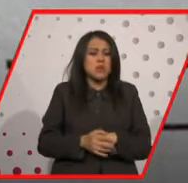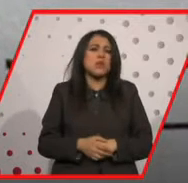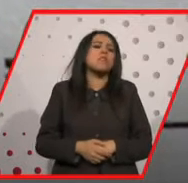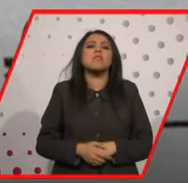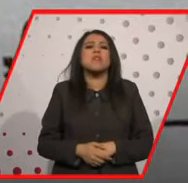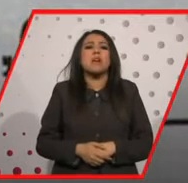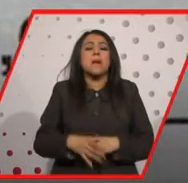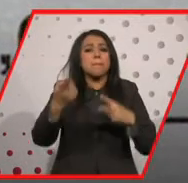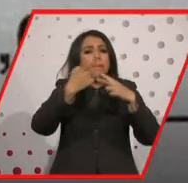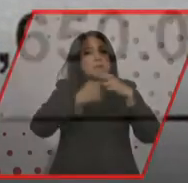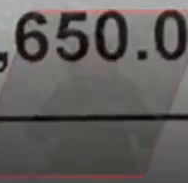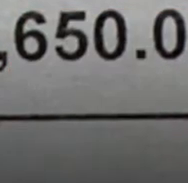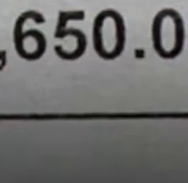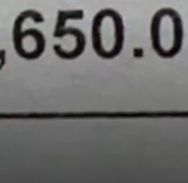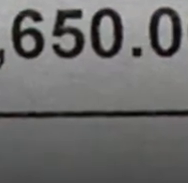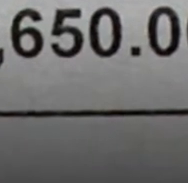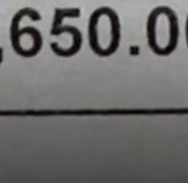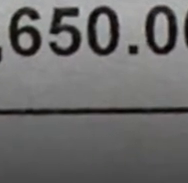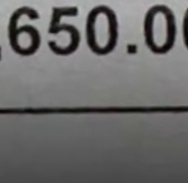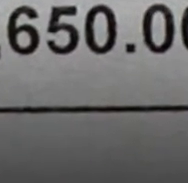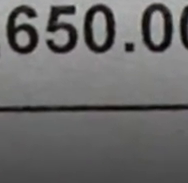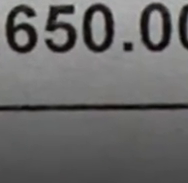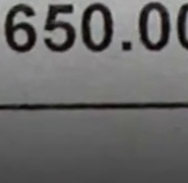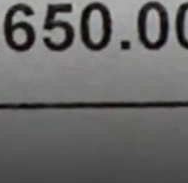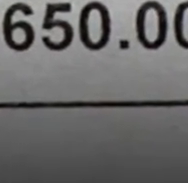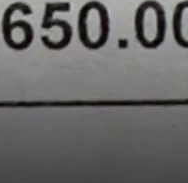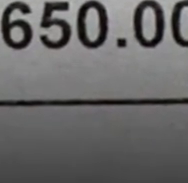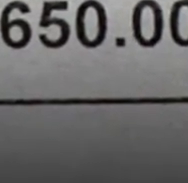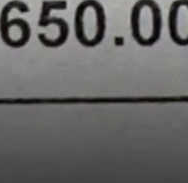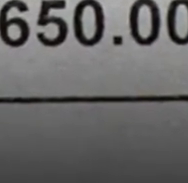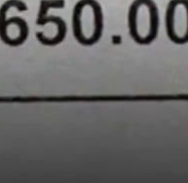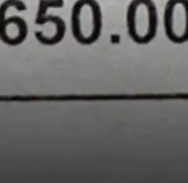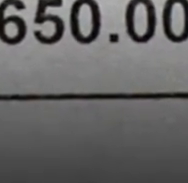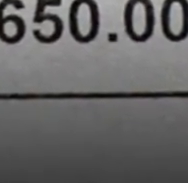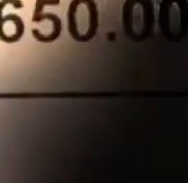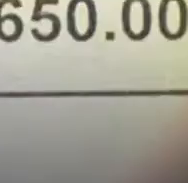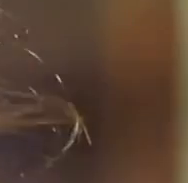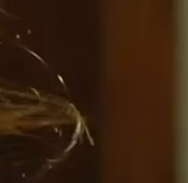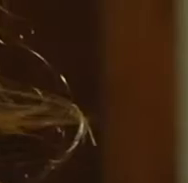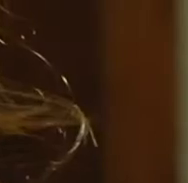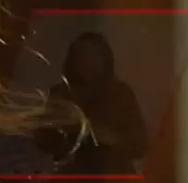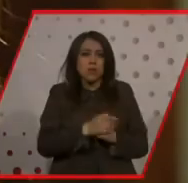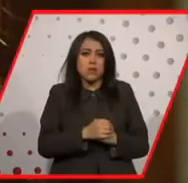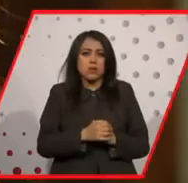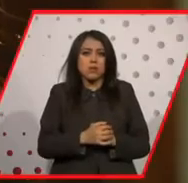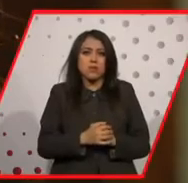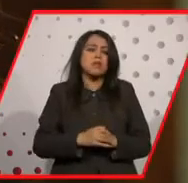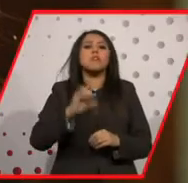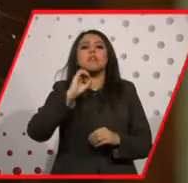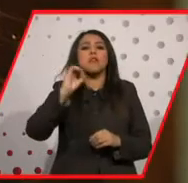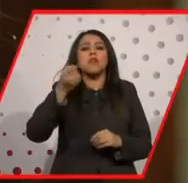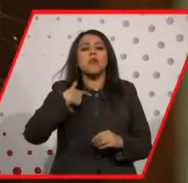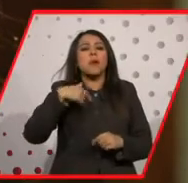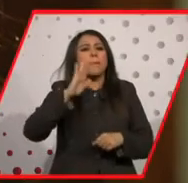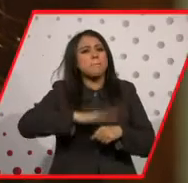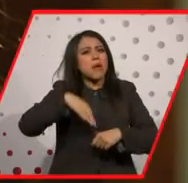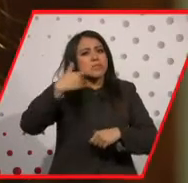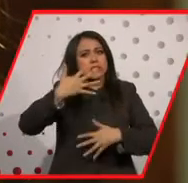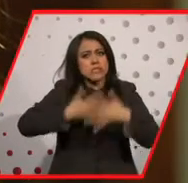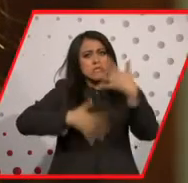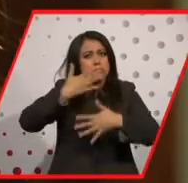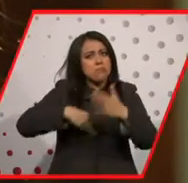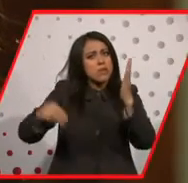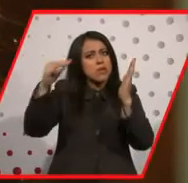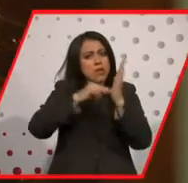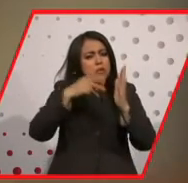que el costo inicial fue de 14 mil pesos y al momento de ser utilizado incrementó a 15 mil, lo que trajo el disgusto de la familia. Pero ahí